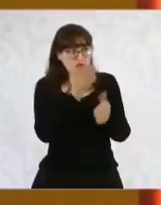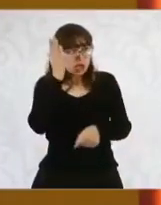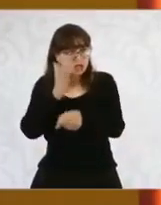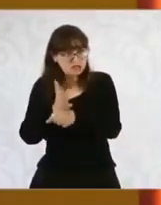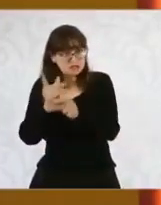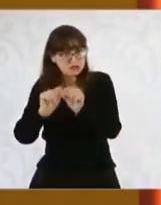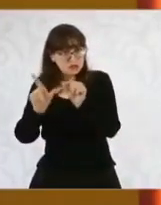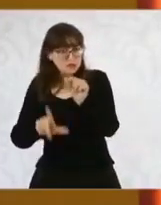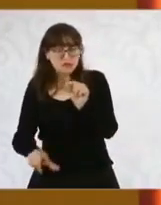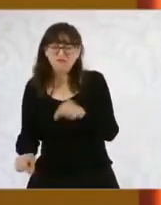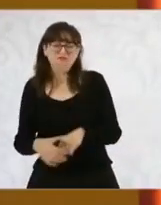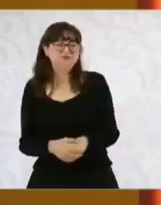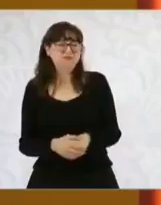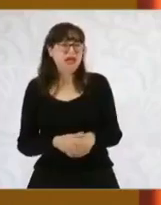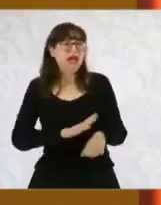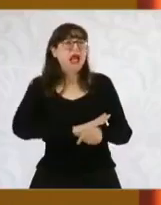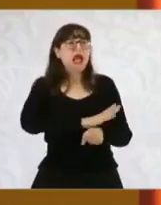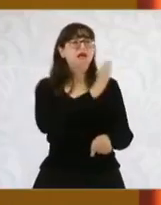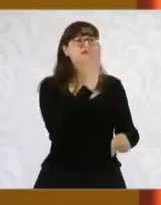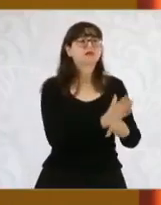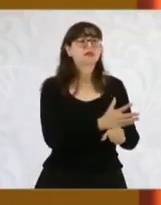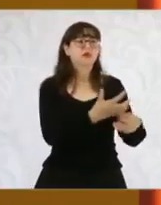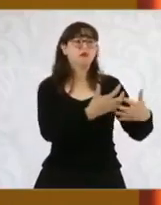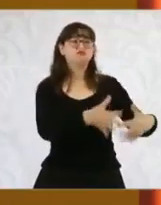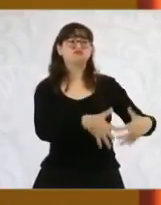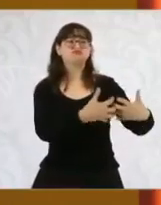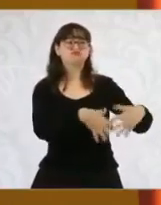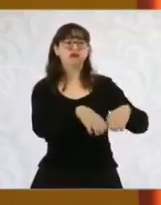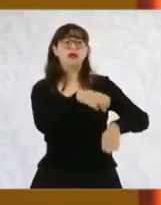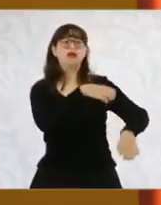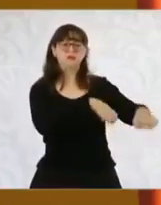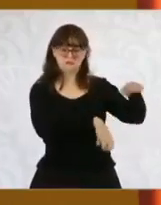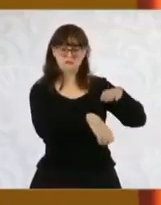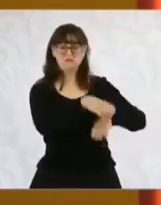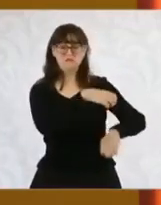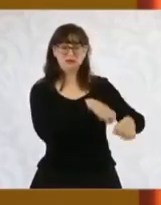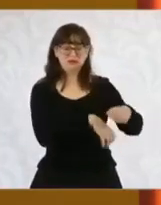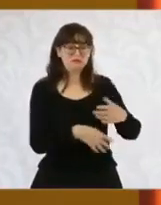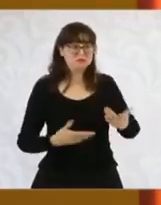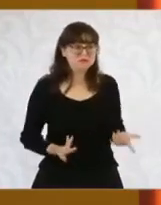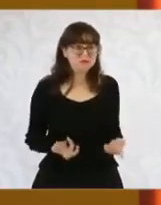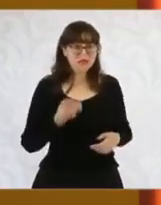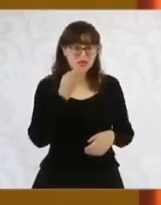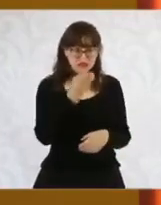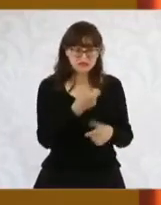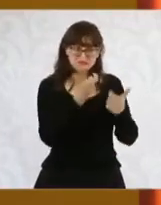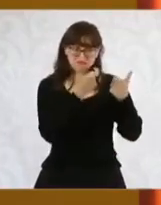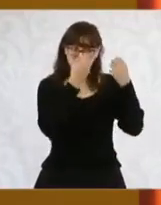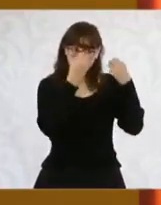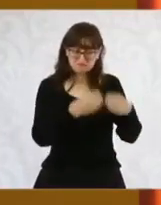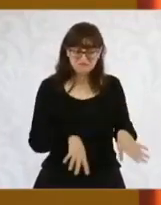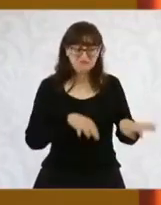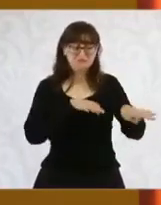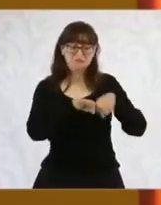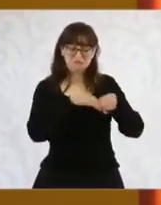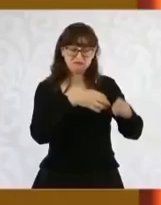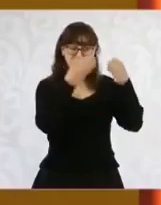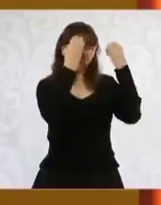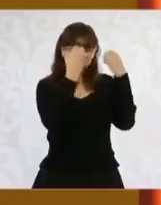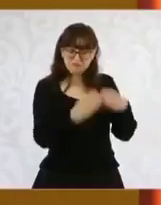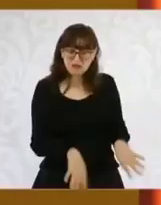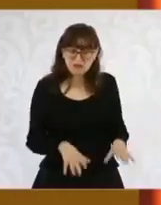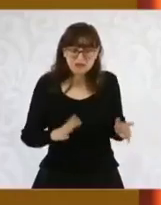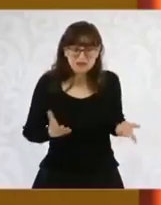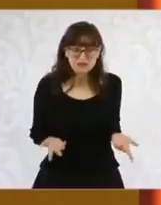no es aceptable y causaría a Estados Unidos y a México inflación y pérdidas de empleo